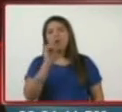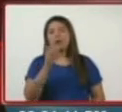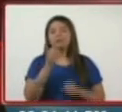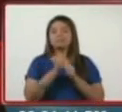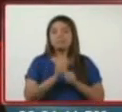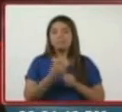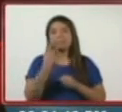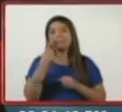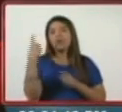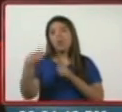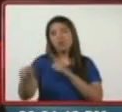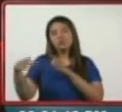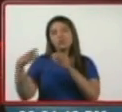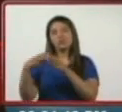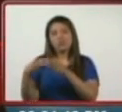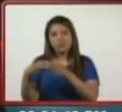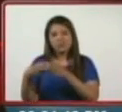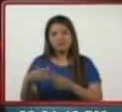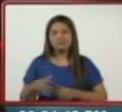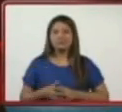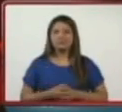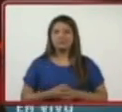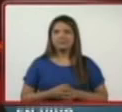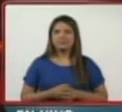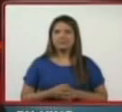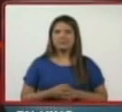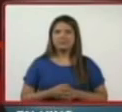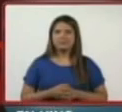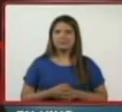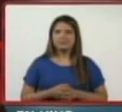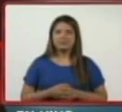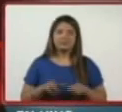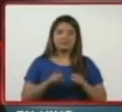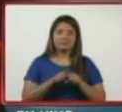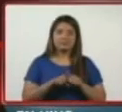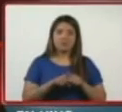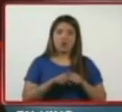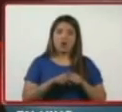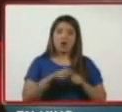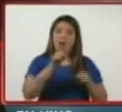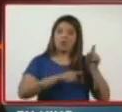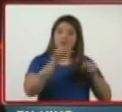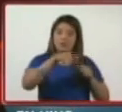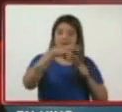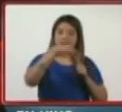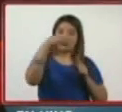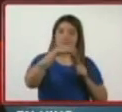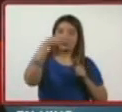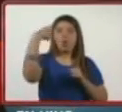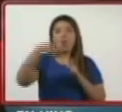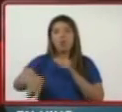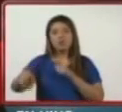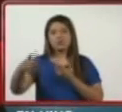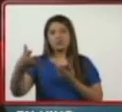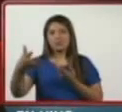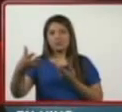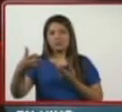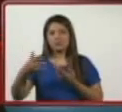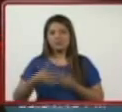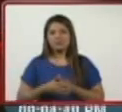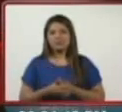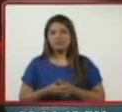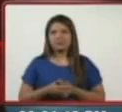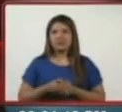para que un grupo también actuara al mismo tiempo. Unos acá en Altamira y otros en la